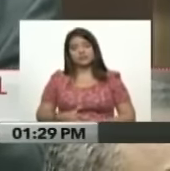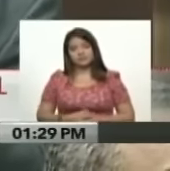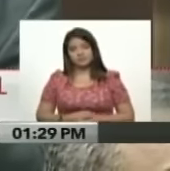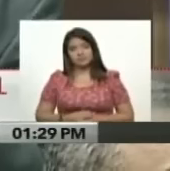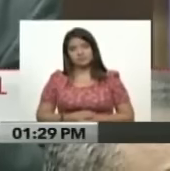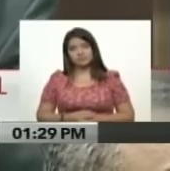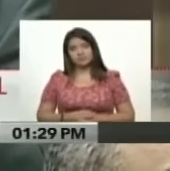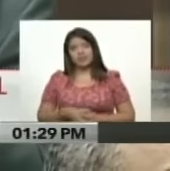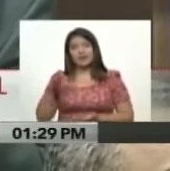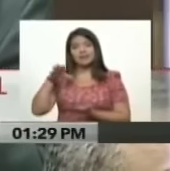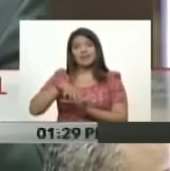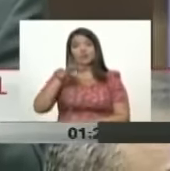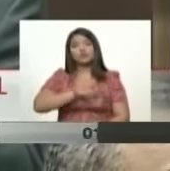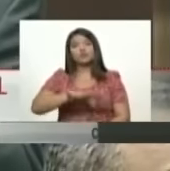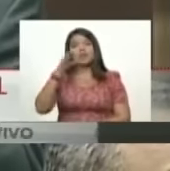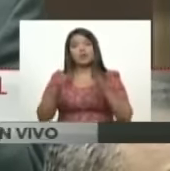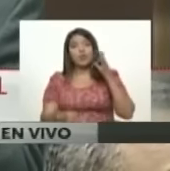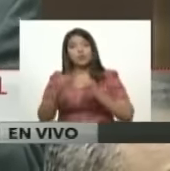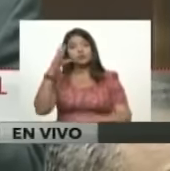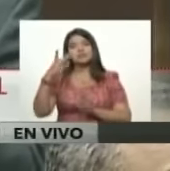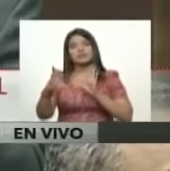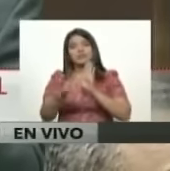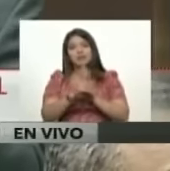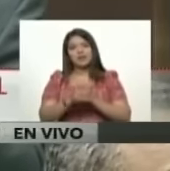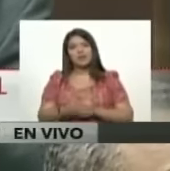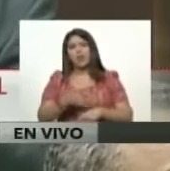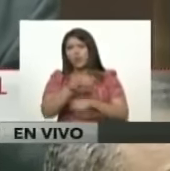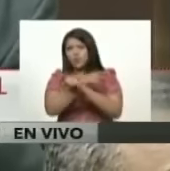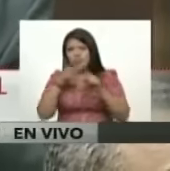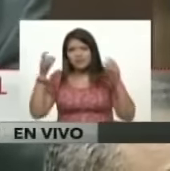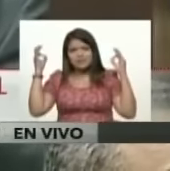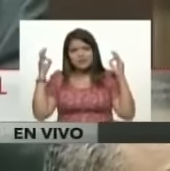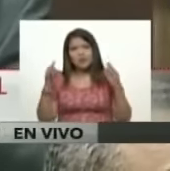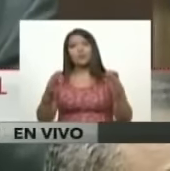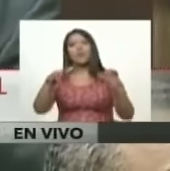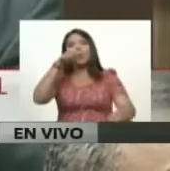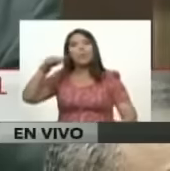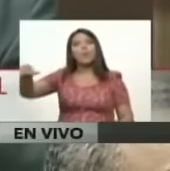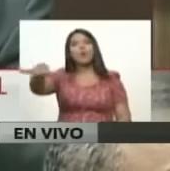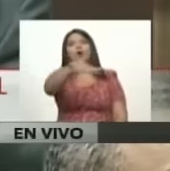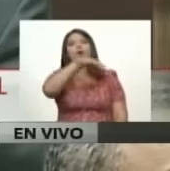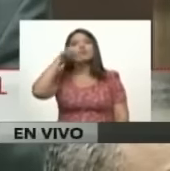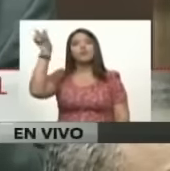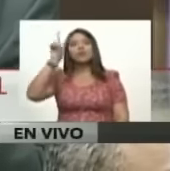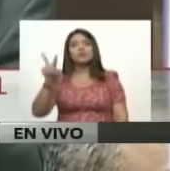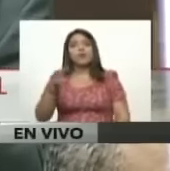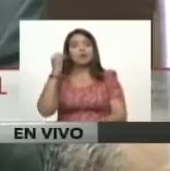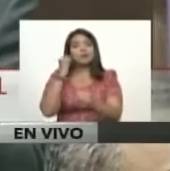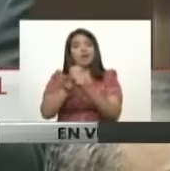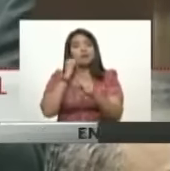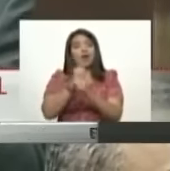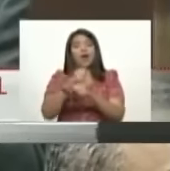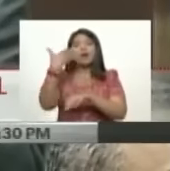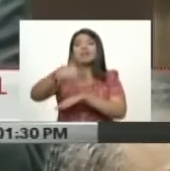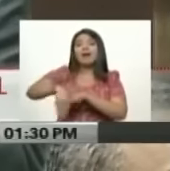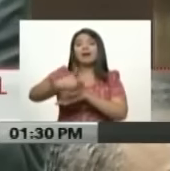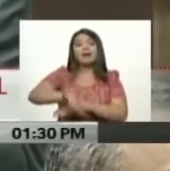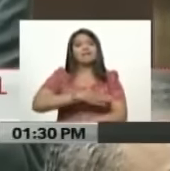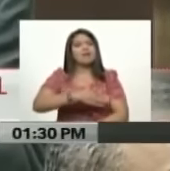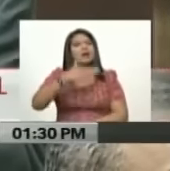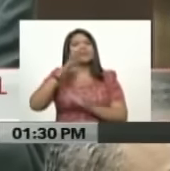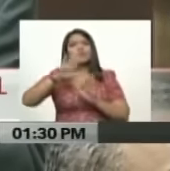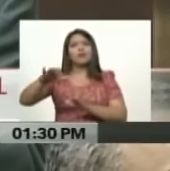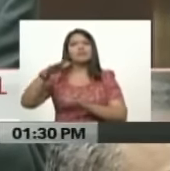el Estado Social de Justicia y de Derecho. Tengan la seguridad, pueblo de Venezuela, trabajadores, que en la calle estaremos con